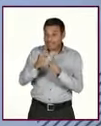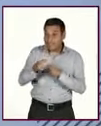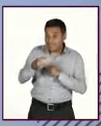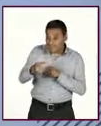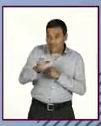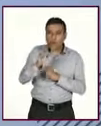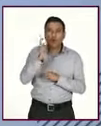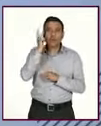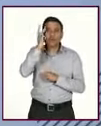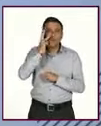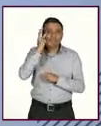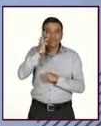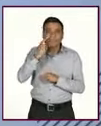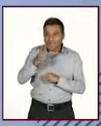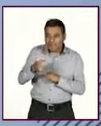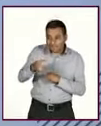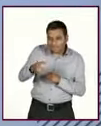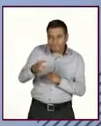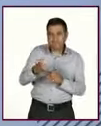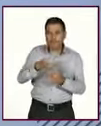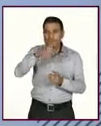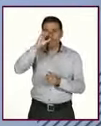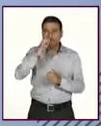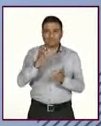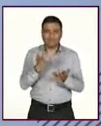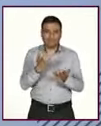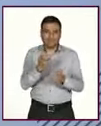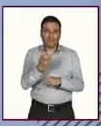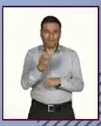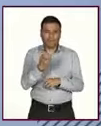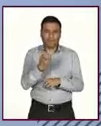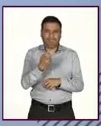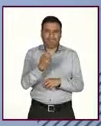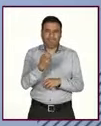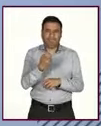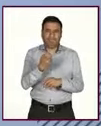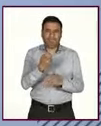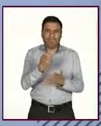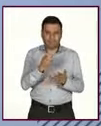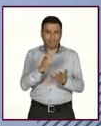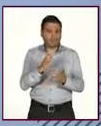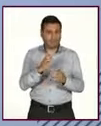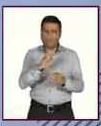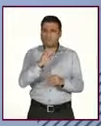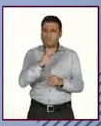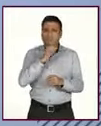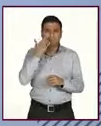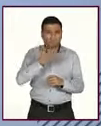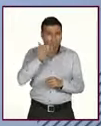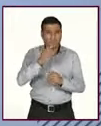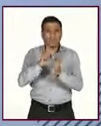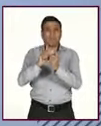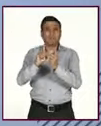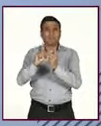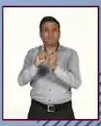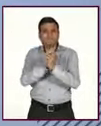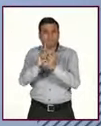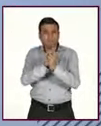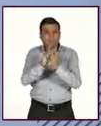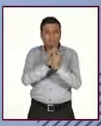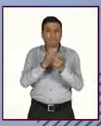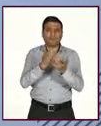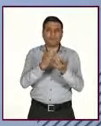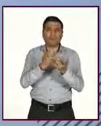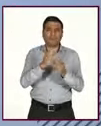este whisky, toma esto, o sea, son momentos en donde tenemos la convivencia con las diferentes sustancias y es